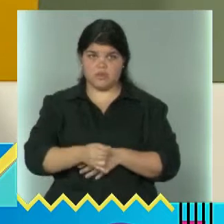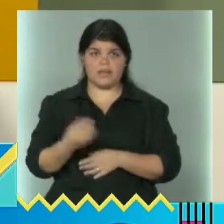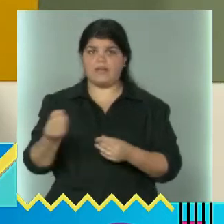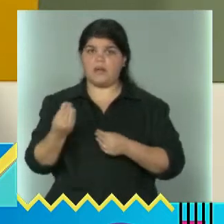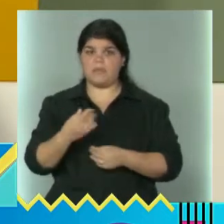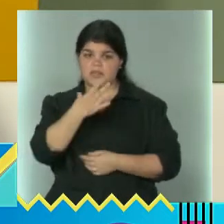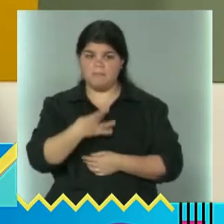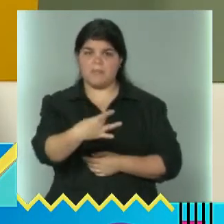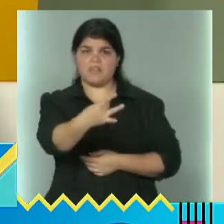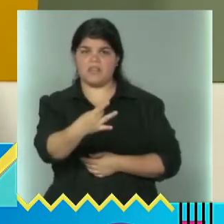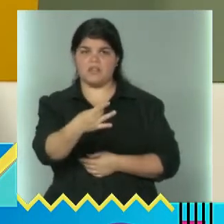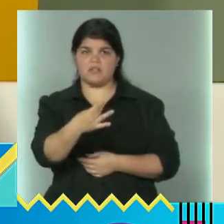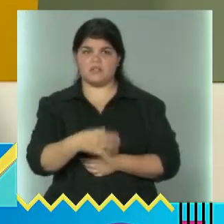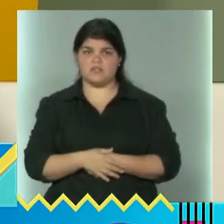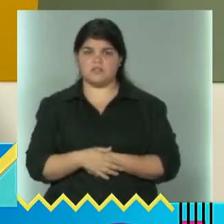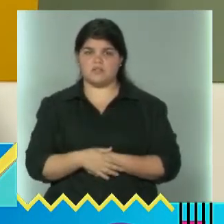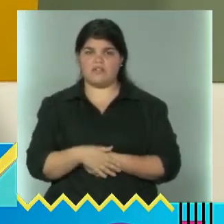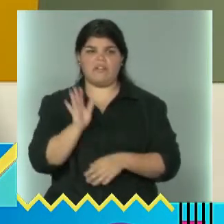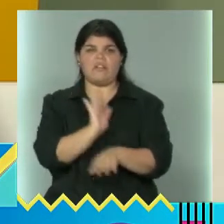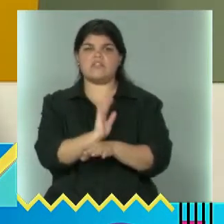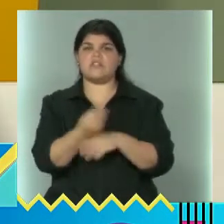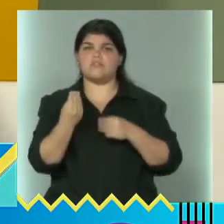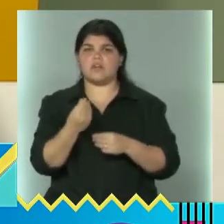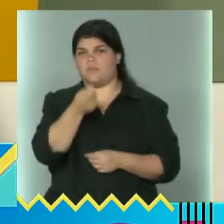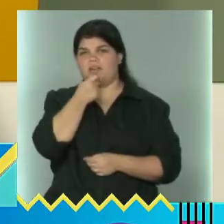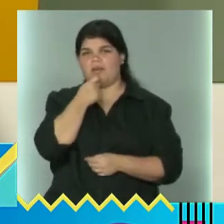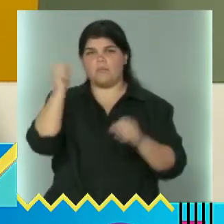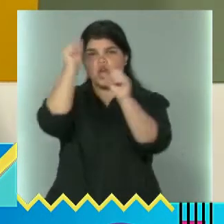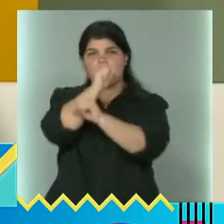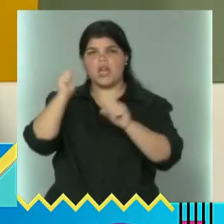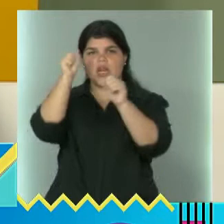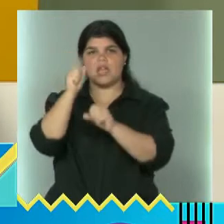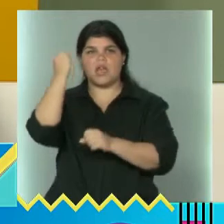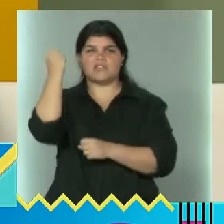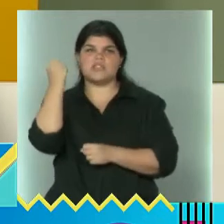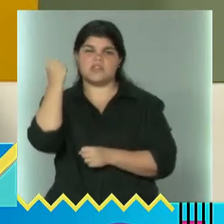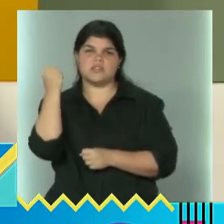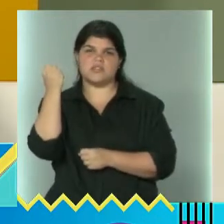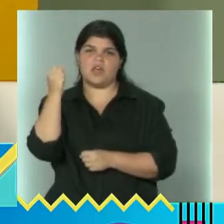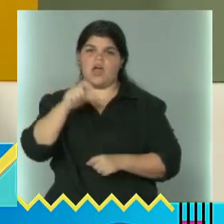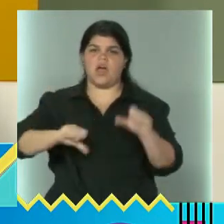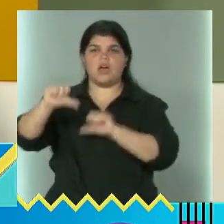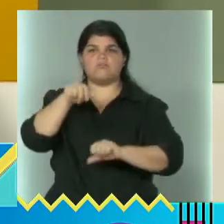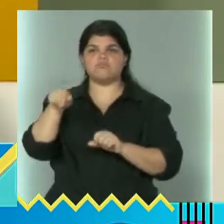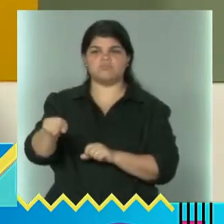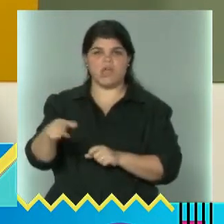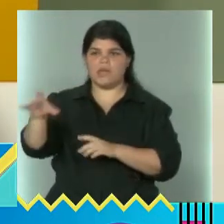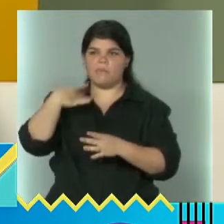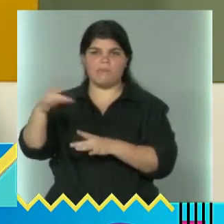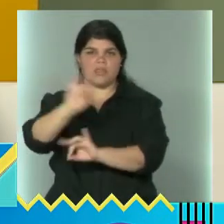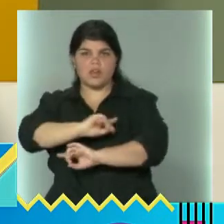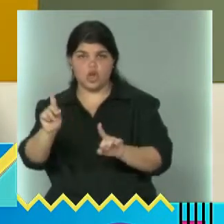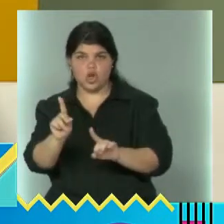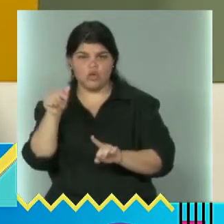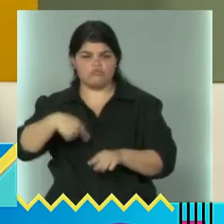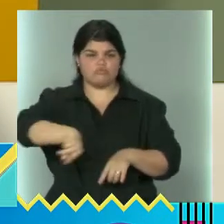para que digamos que es el coaching, pero nos invitan a un programa para saber qué es la ingeniería o qué son las ciencias económicas. Entonces, mucho de eso creo que tenemos responsabilidad